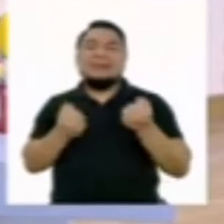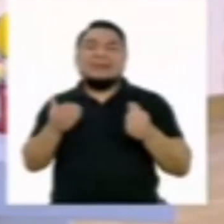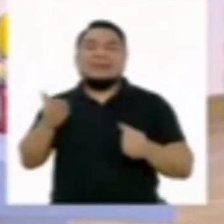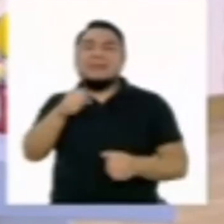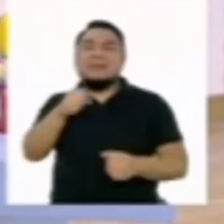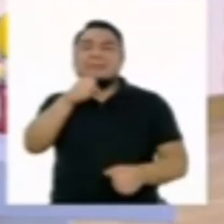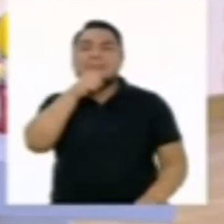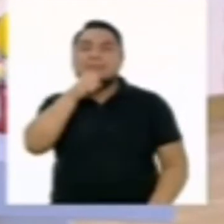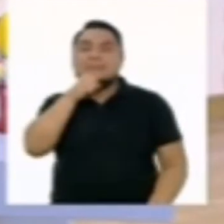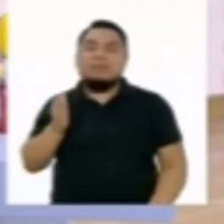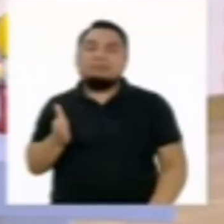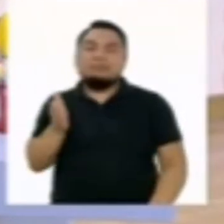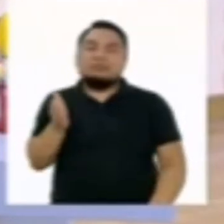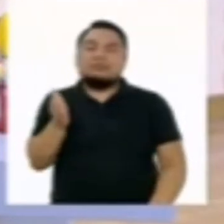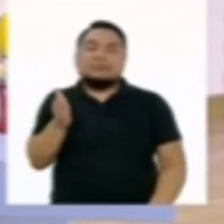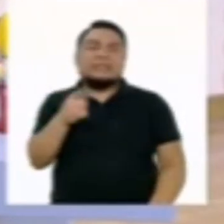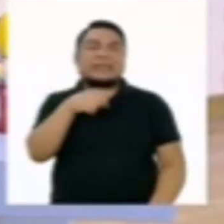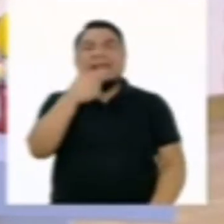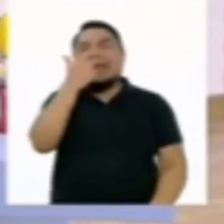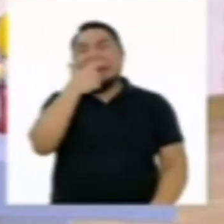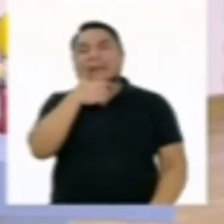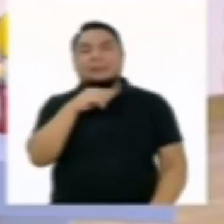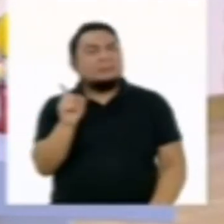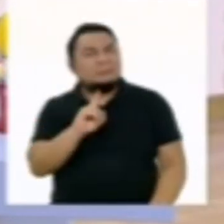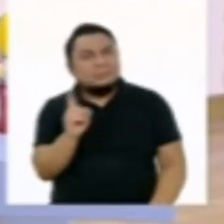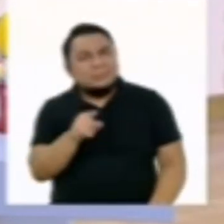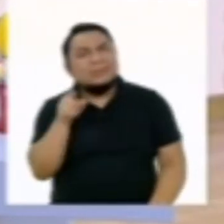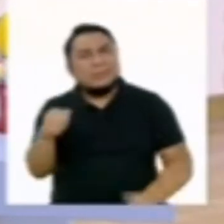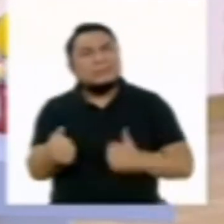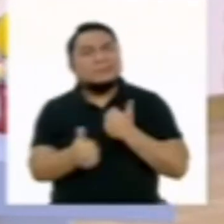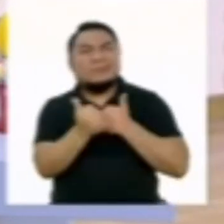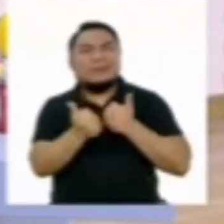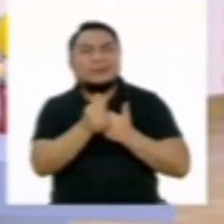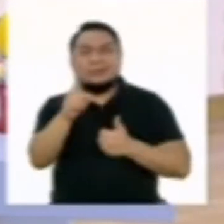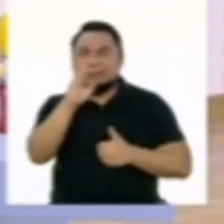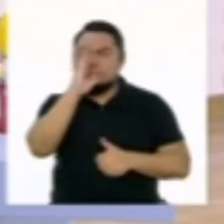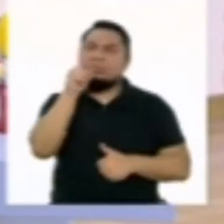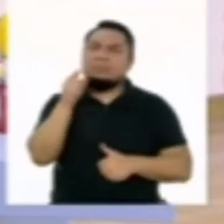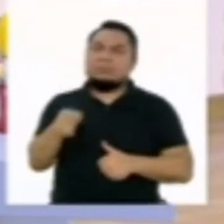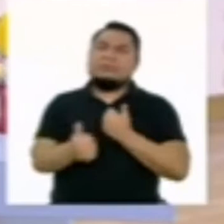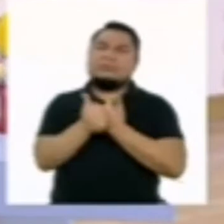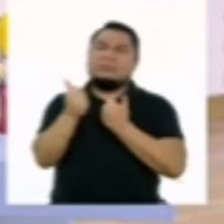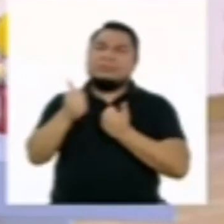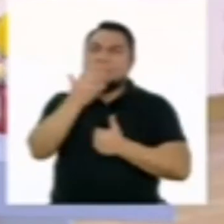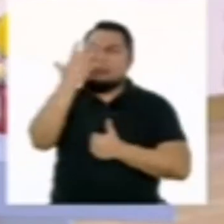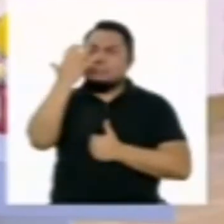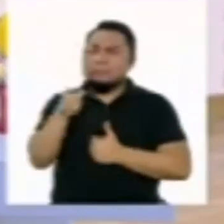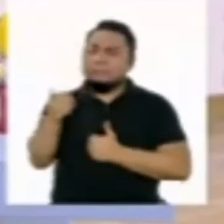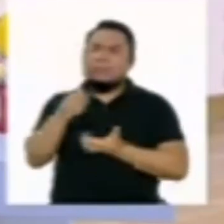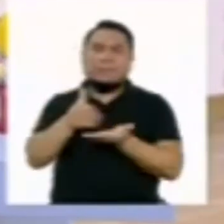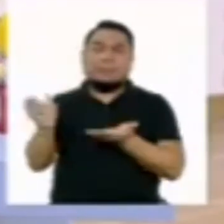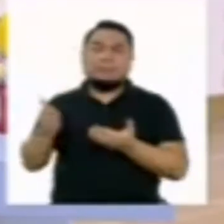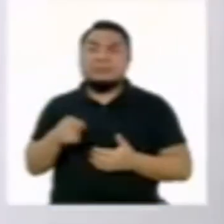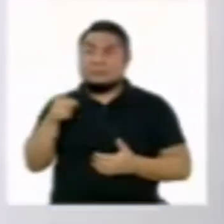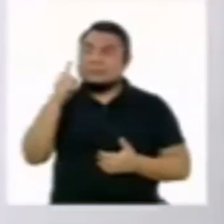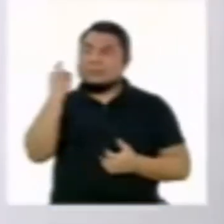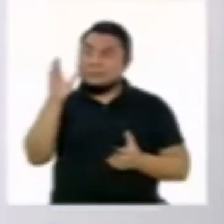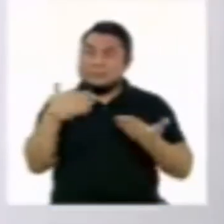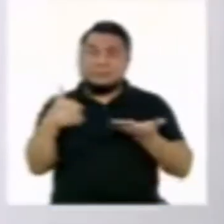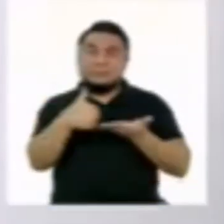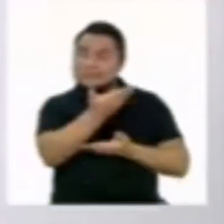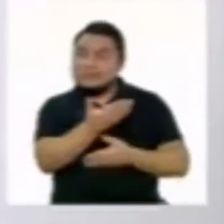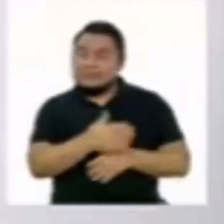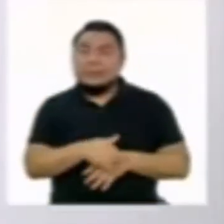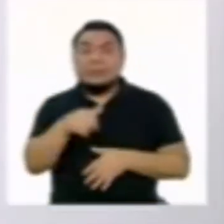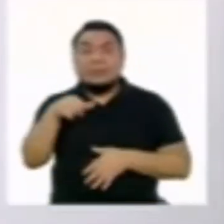seguir andando en tan malas condiciones, pero en verdad es un peligro. ¿Es posible que estos vehículos salgan de circulación?